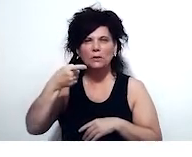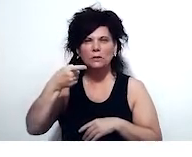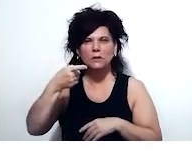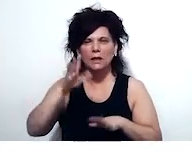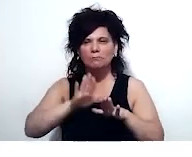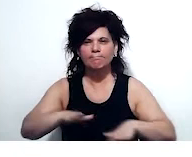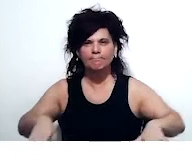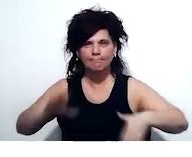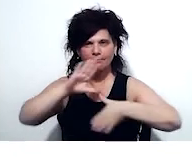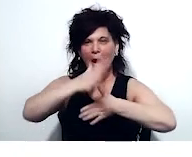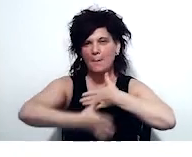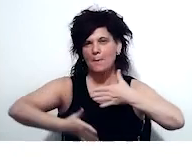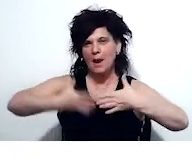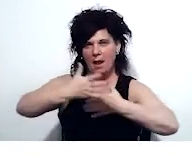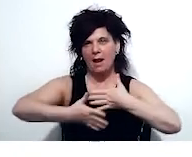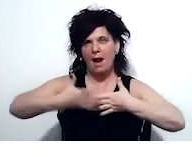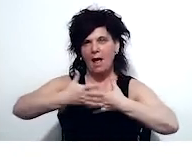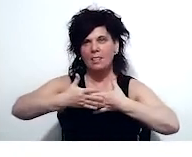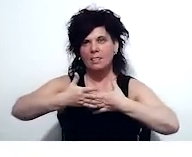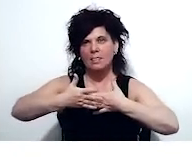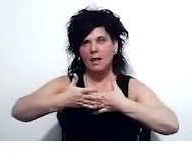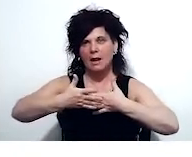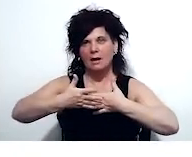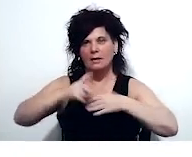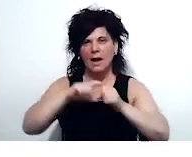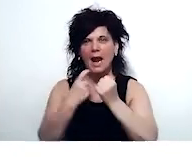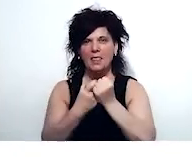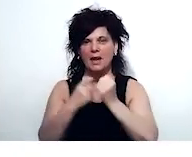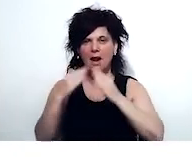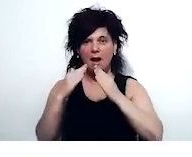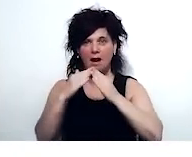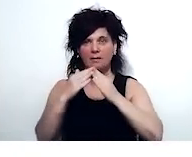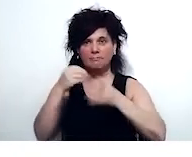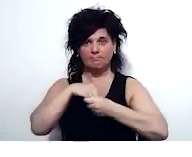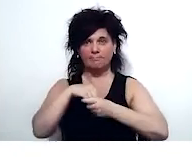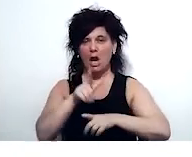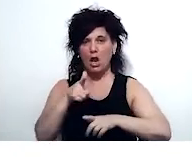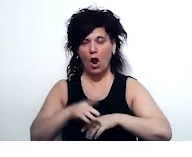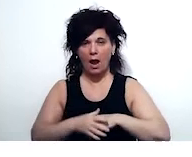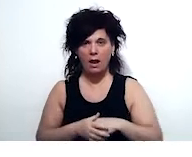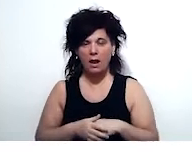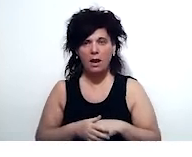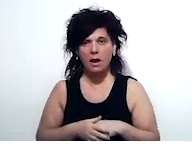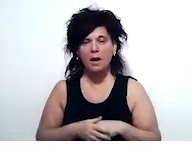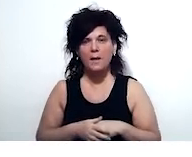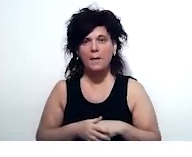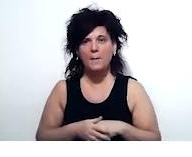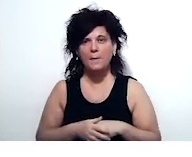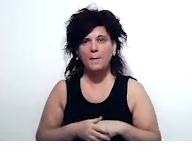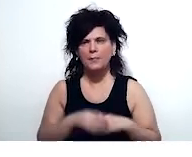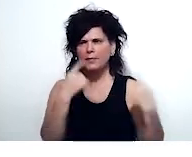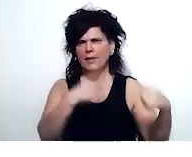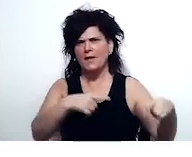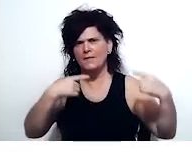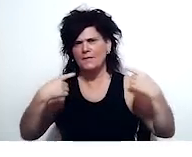de chicos en América Latina que no tienen Internet en el hogar. Entonces, Internet en el hogar.